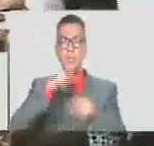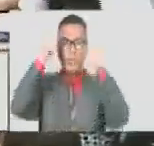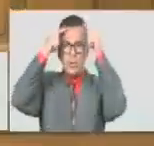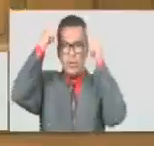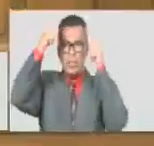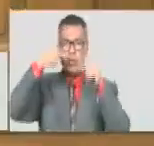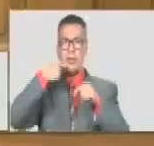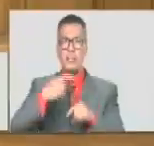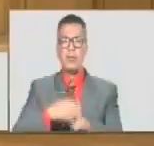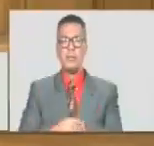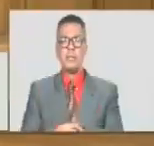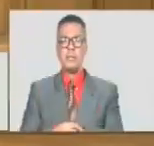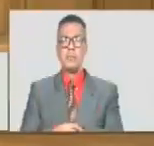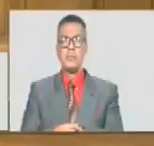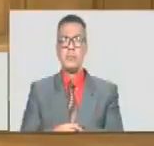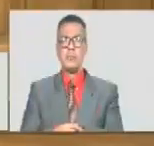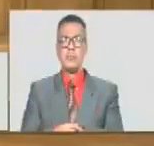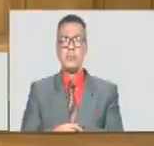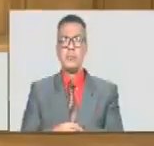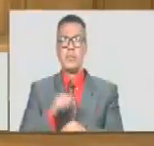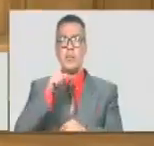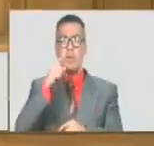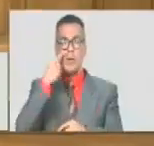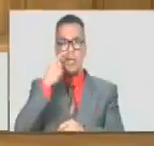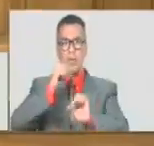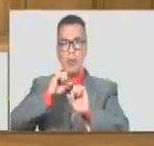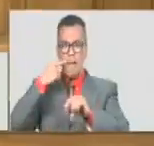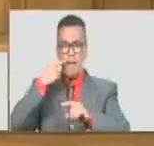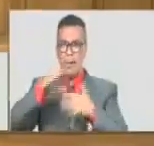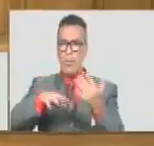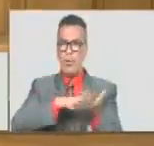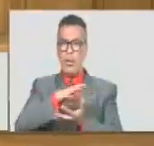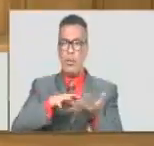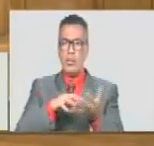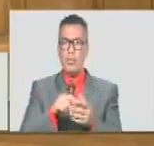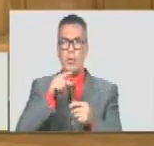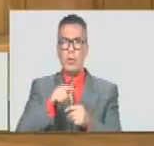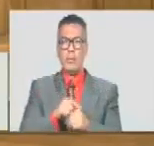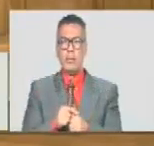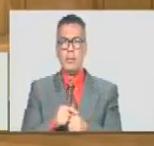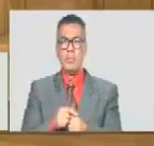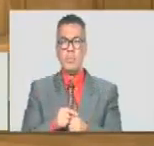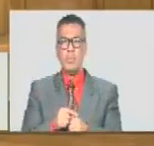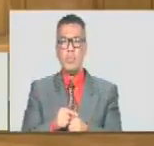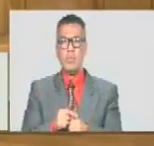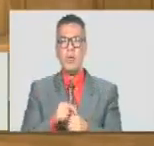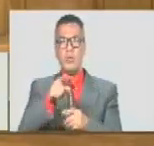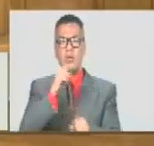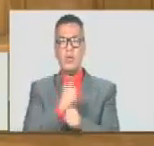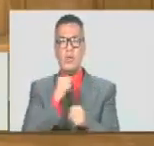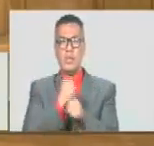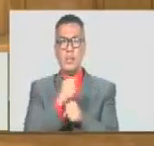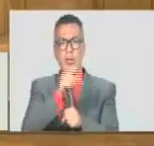también. Entonces, nosotros debemos detenernos ante el problema y crear conciencia. Cuando se le niega un trabajo a una persona con discapacidad,